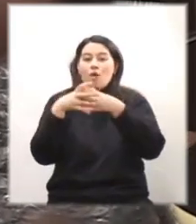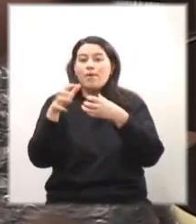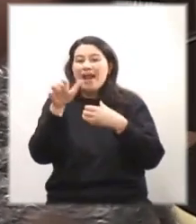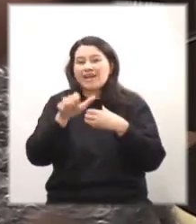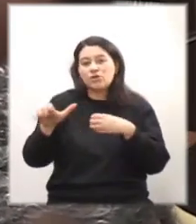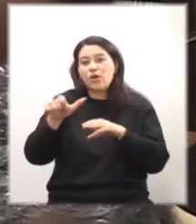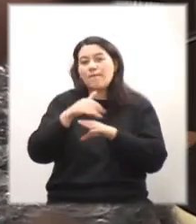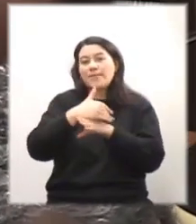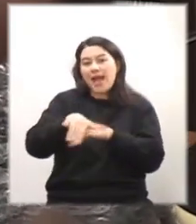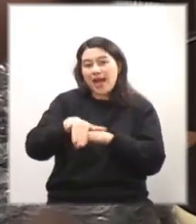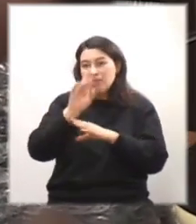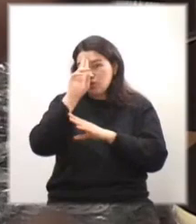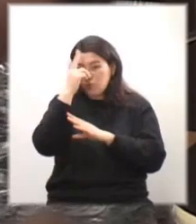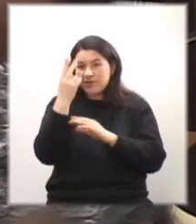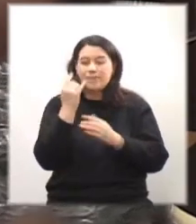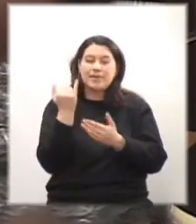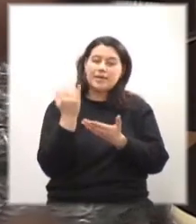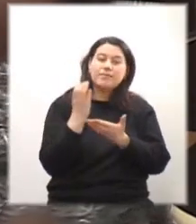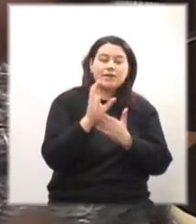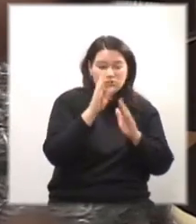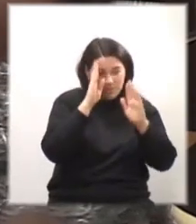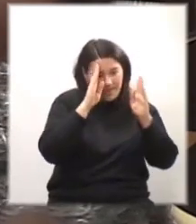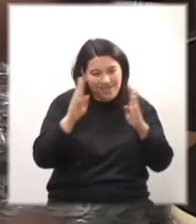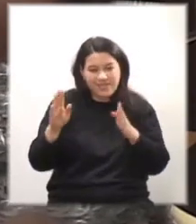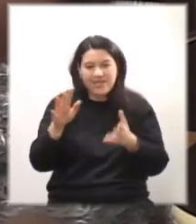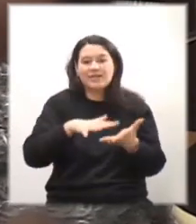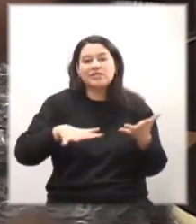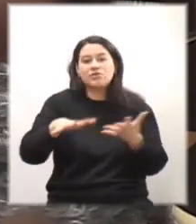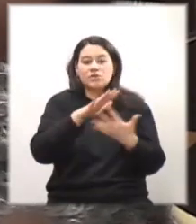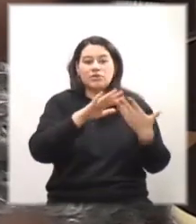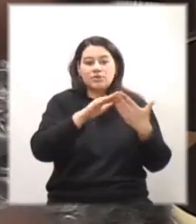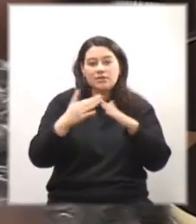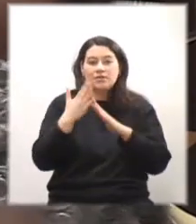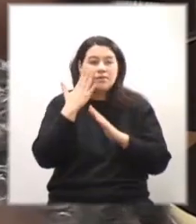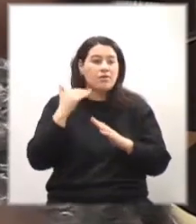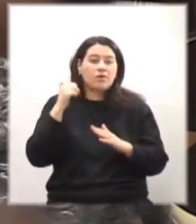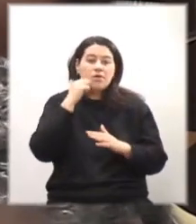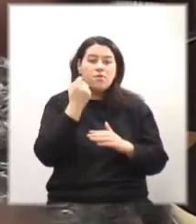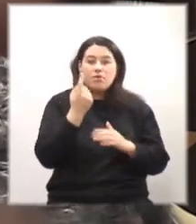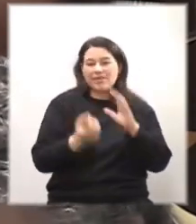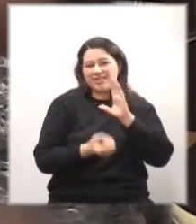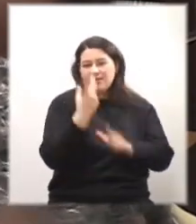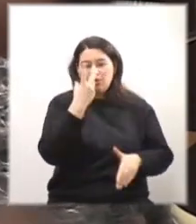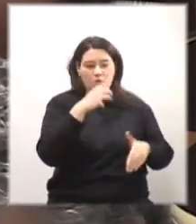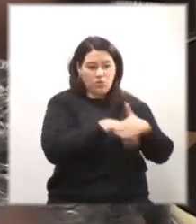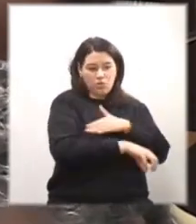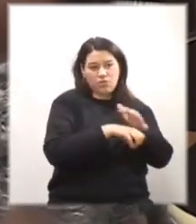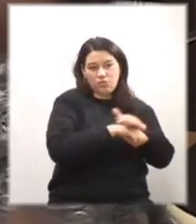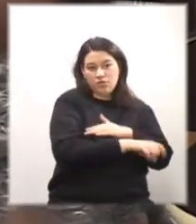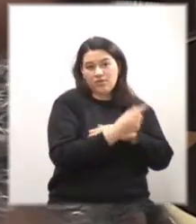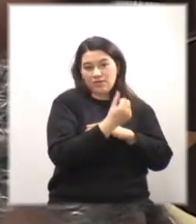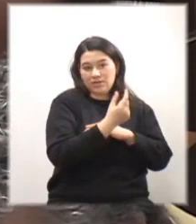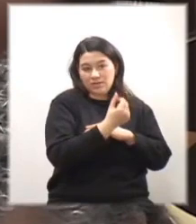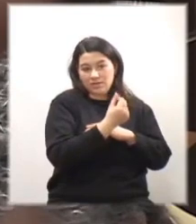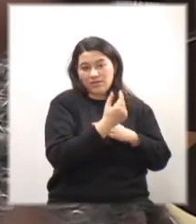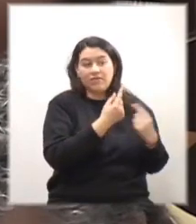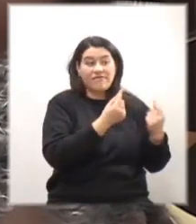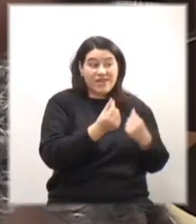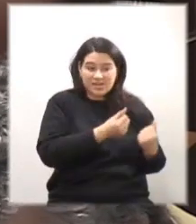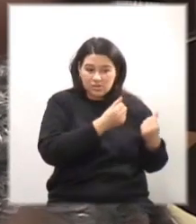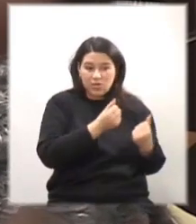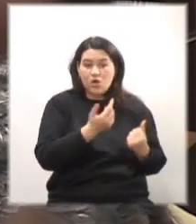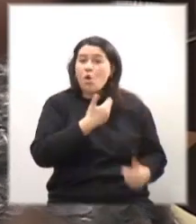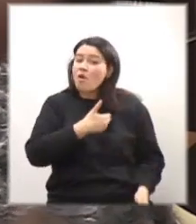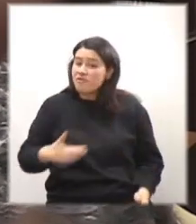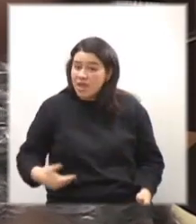las inversiones para atender la situación de los asentamientos a través de un fideicomiso financiero. El gobierno gasta, pero no